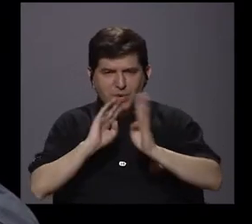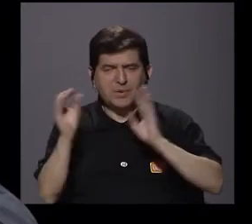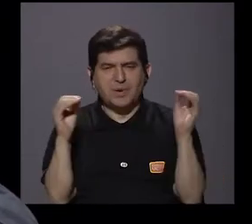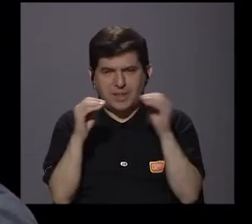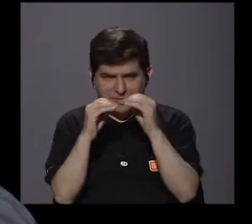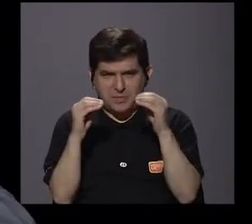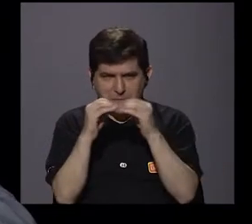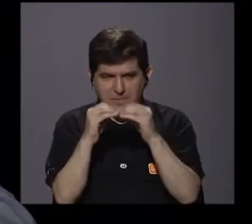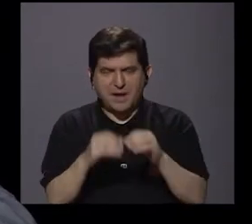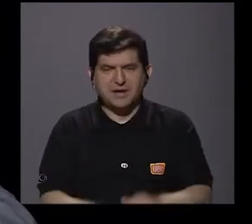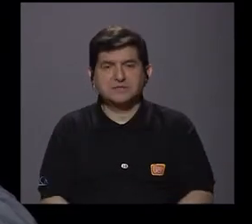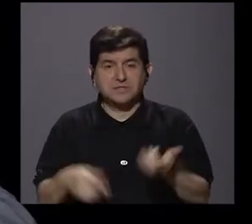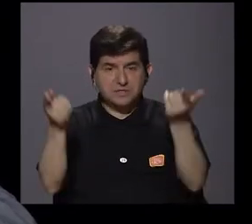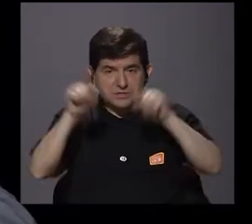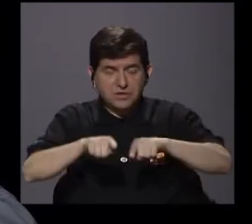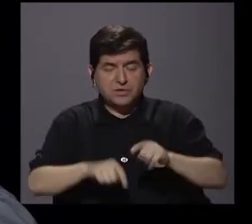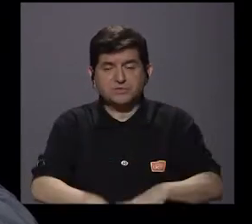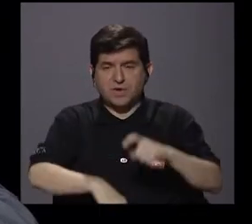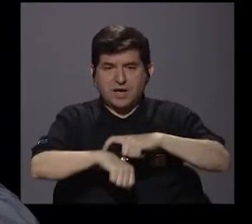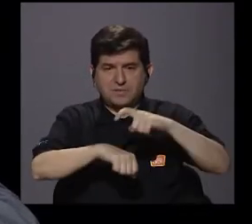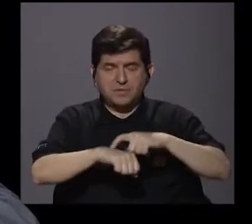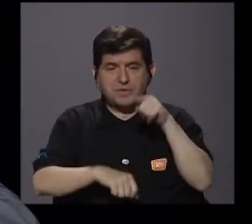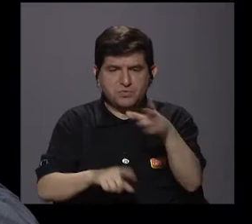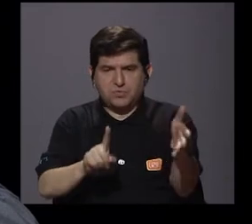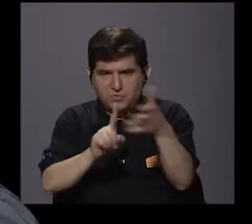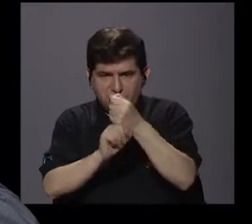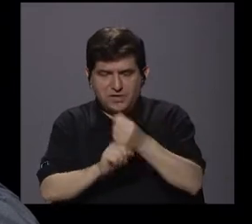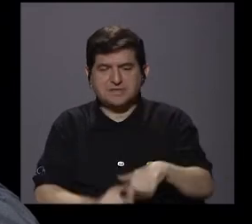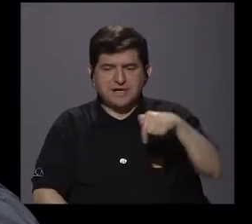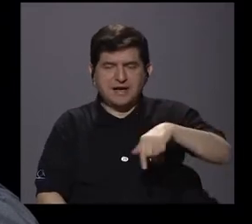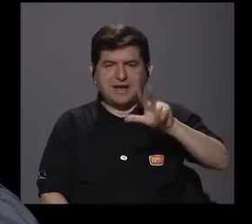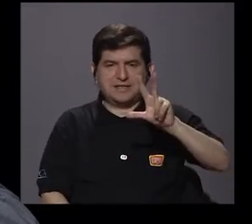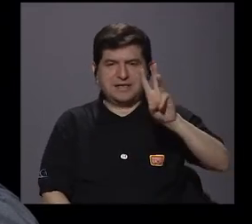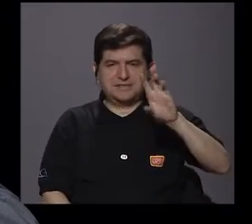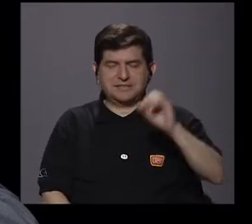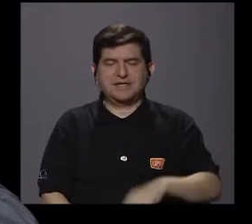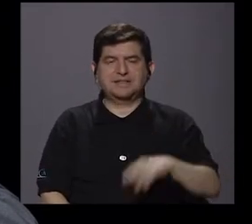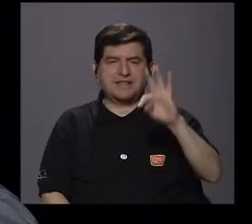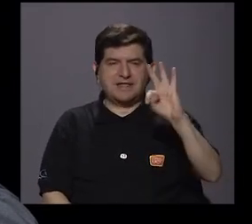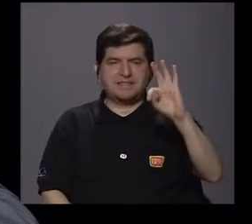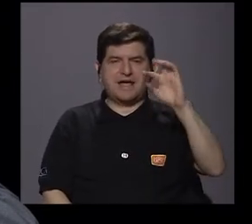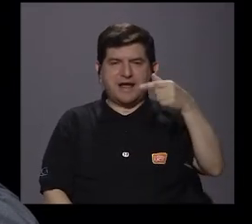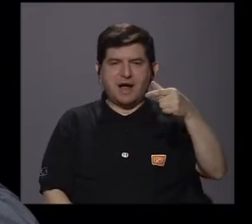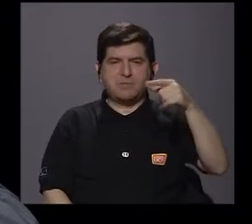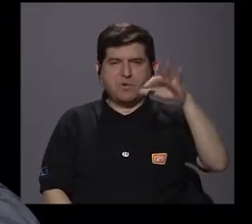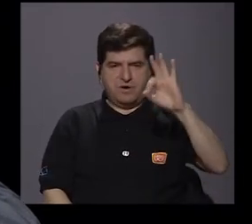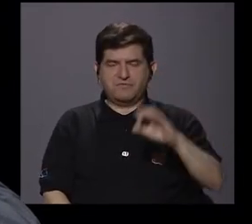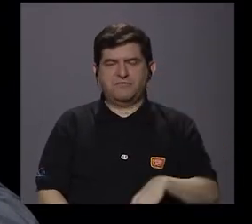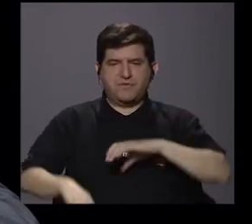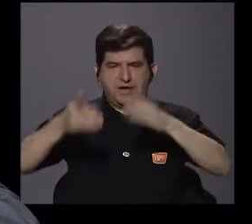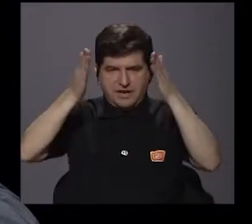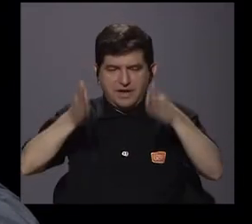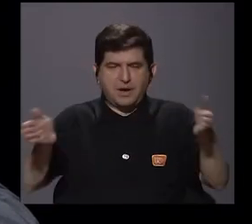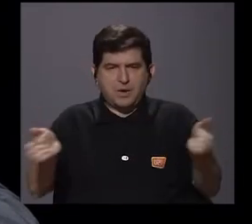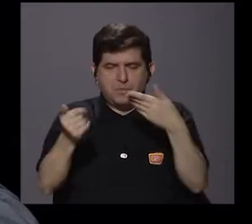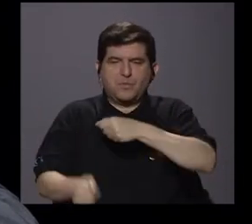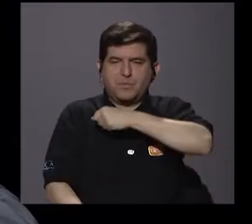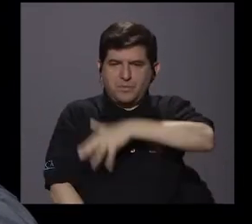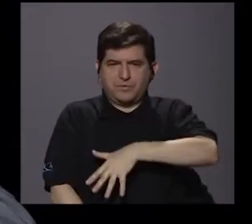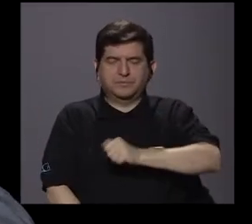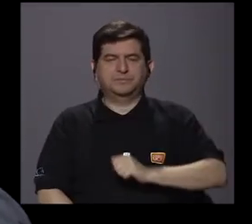poquito más sobre lo que sucedió en el arresto. Estamos haciendo 360 con doña Tatiana Gamboa, quien es una activista